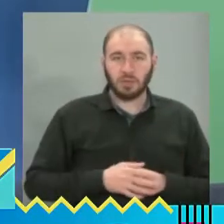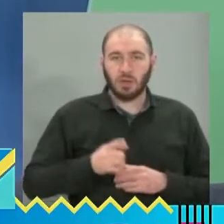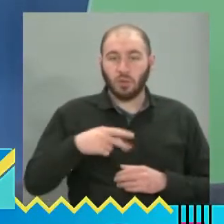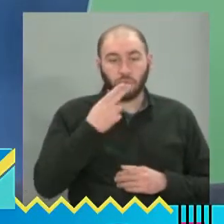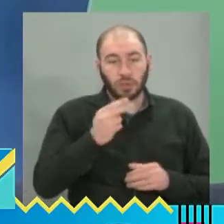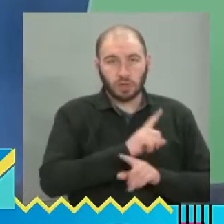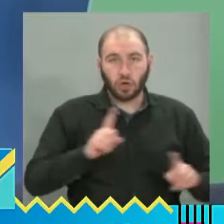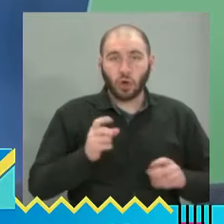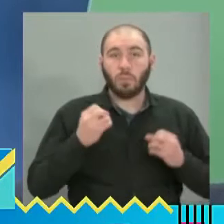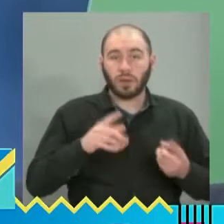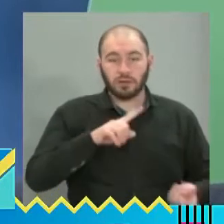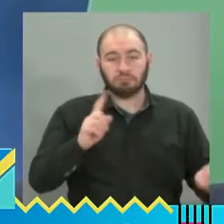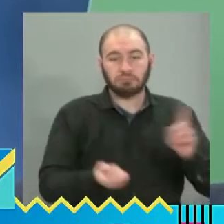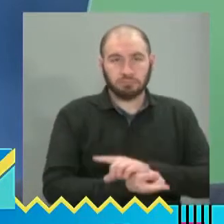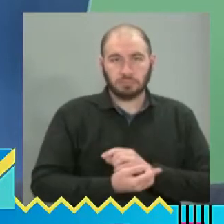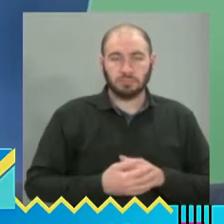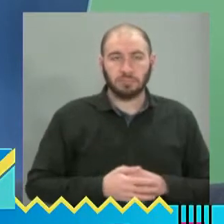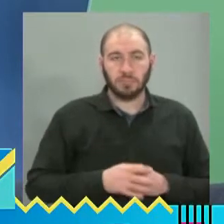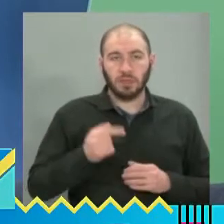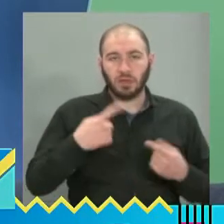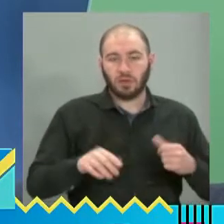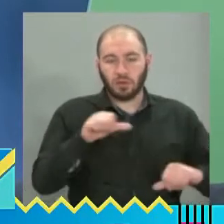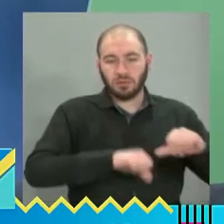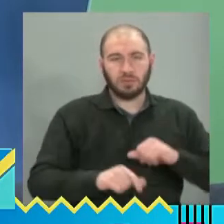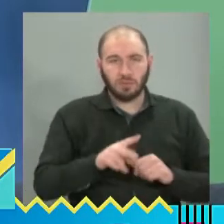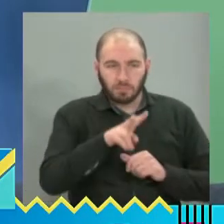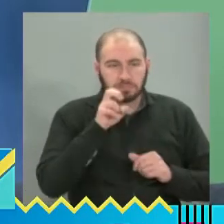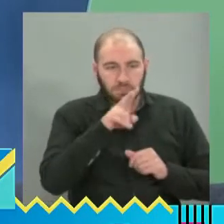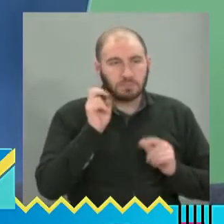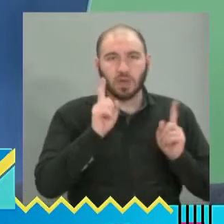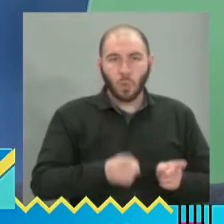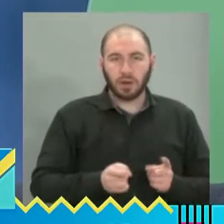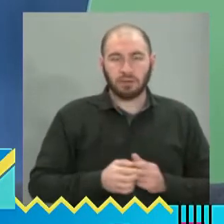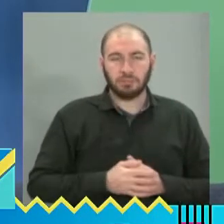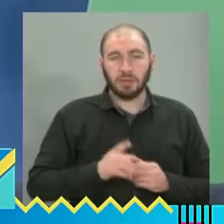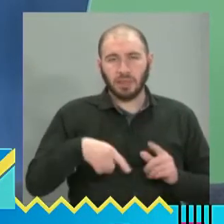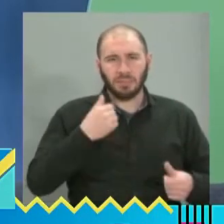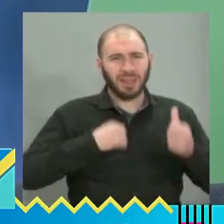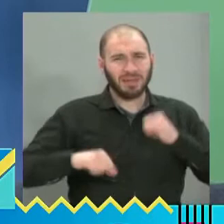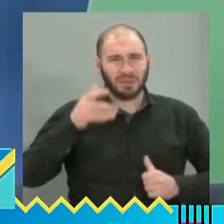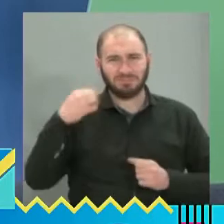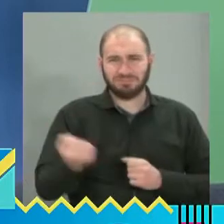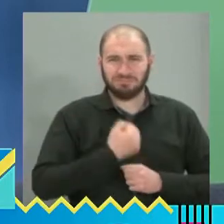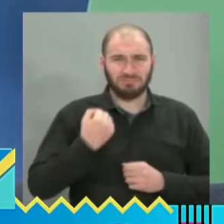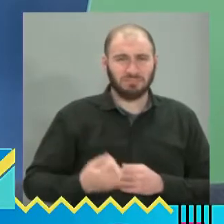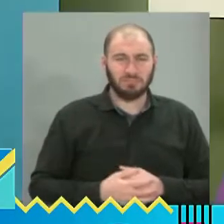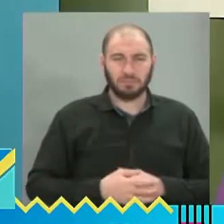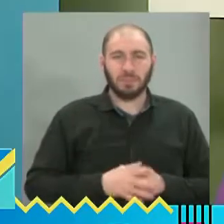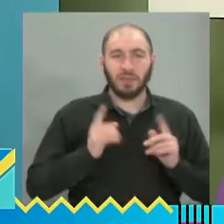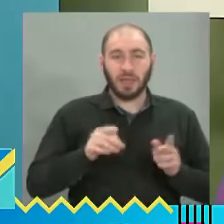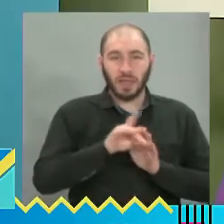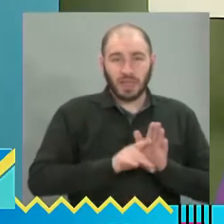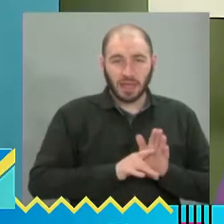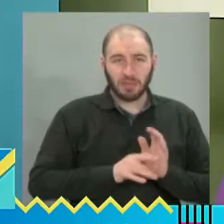debemos fumar porque se transforman en estos agredidos pasivamente y que genera un daño muy importante a la salud de ellos. Bien, sí, un